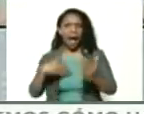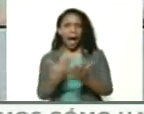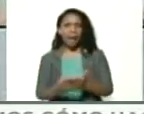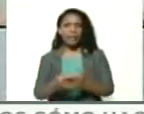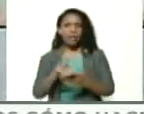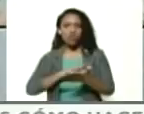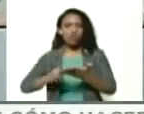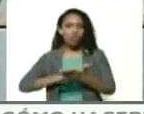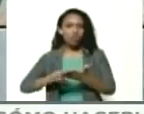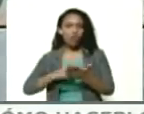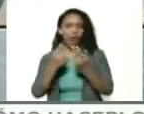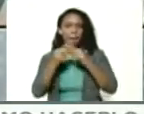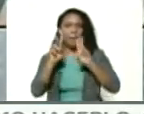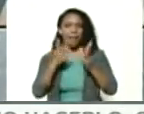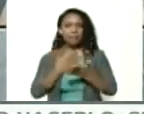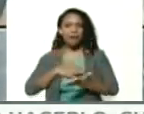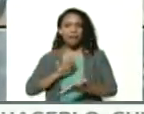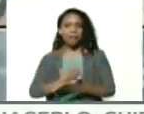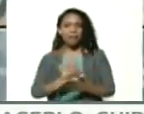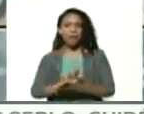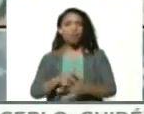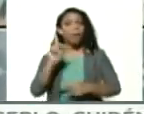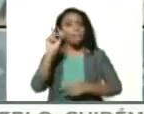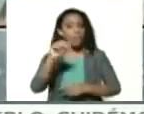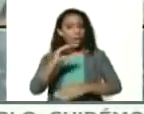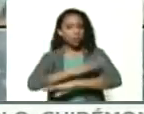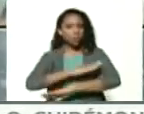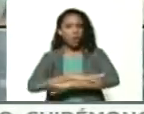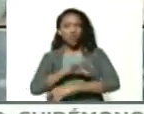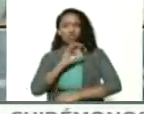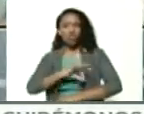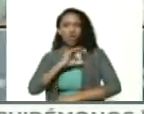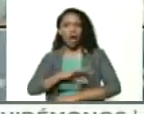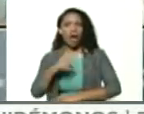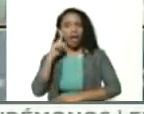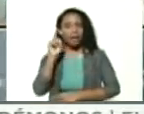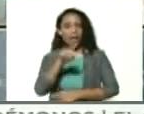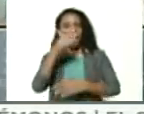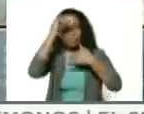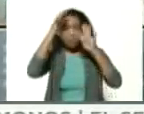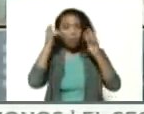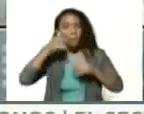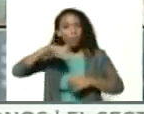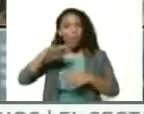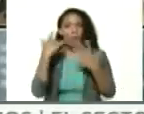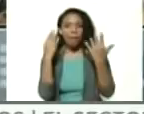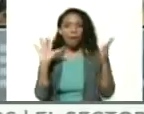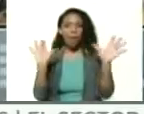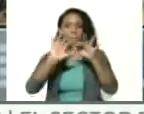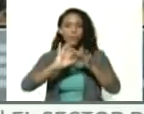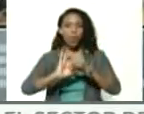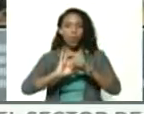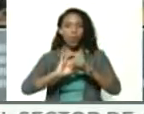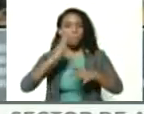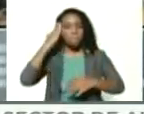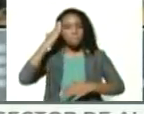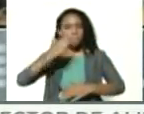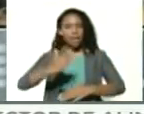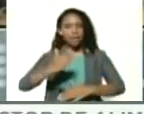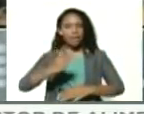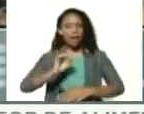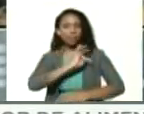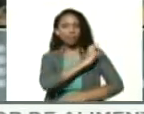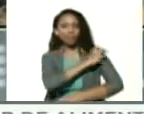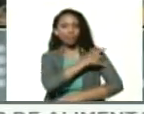garantizar la paz, la tranquilidad, también la acción social, la atención al pueblo, de la mano con el coronel